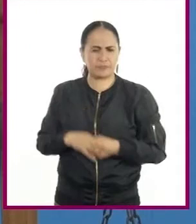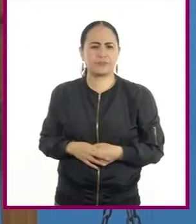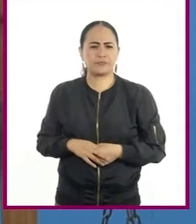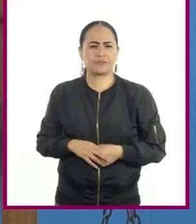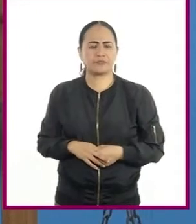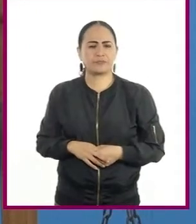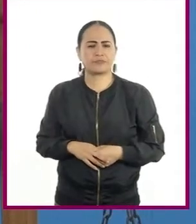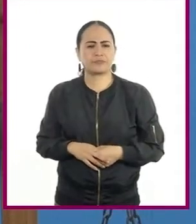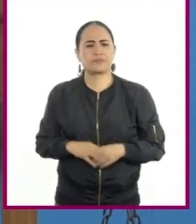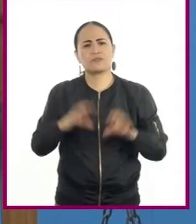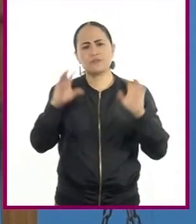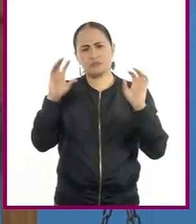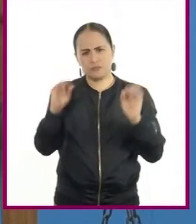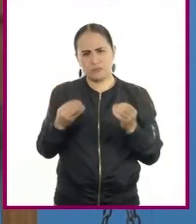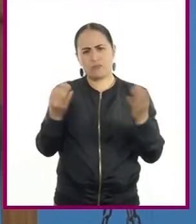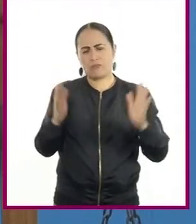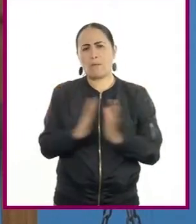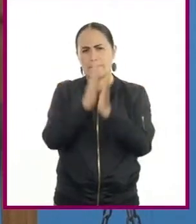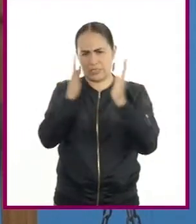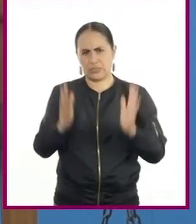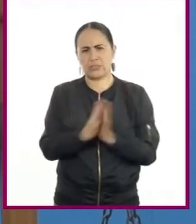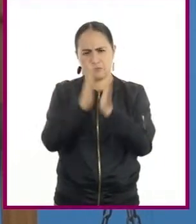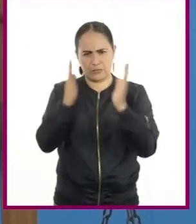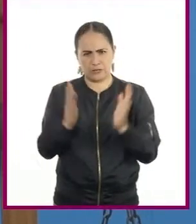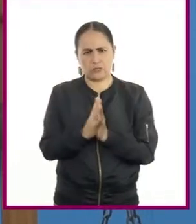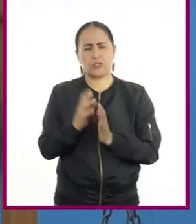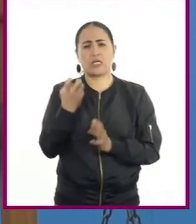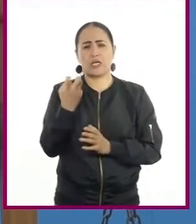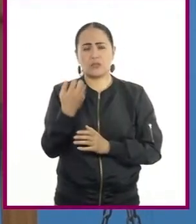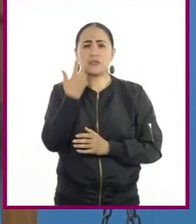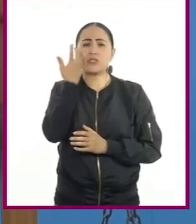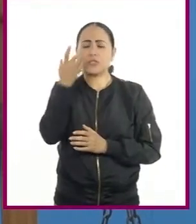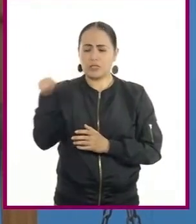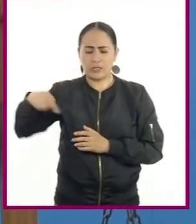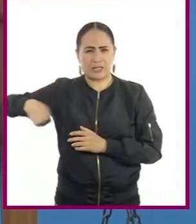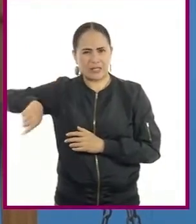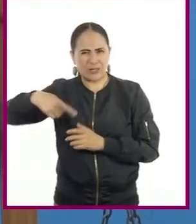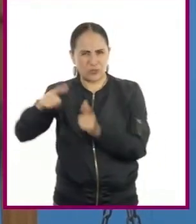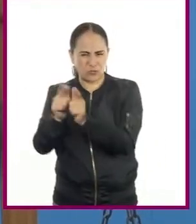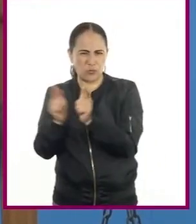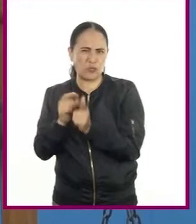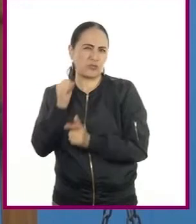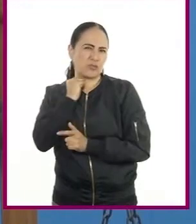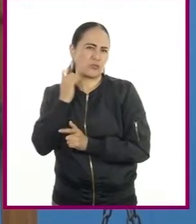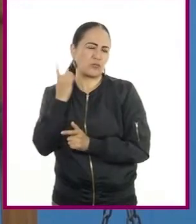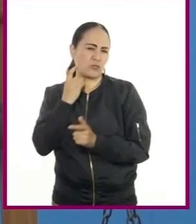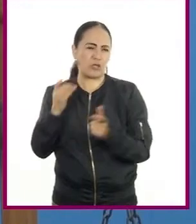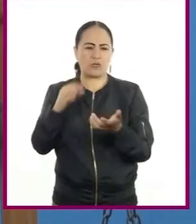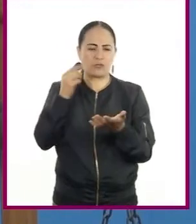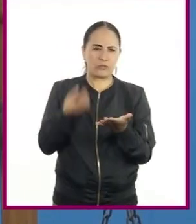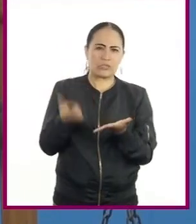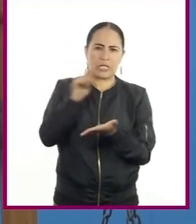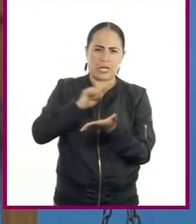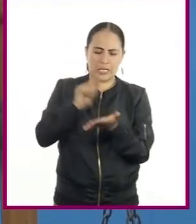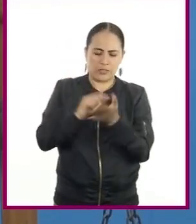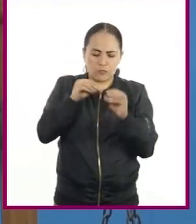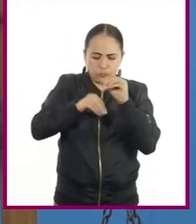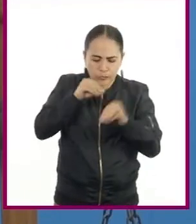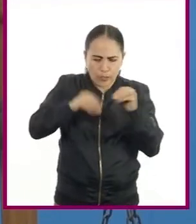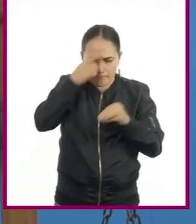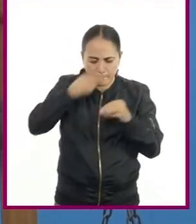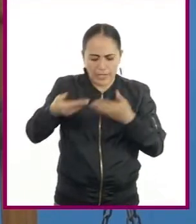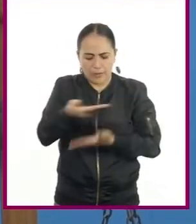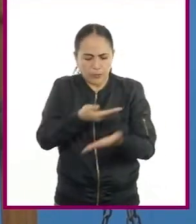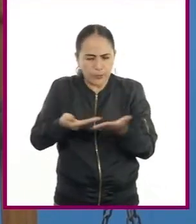del voto o ejercicio democrático, busquen crear leyes que permitan la sana convivencia y que además